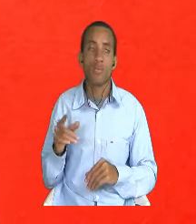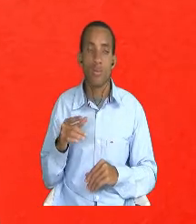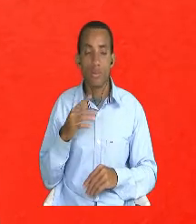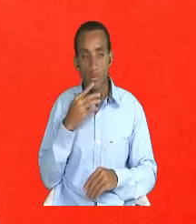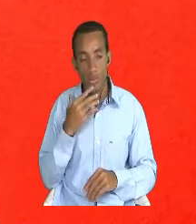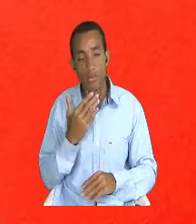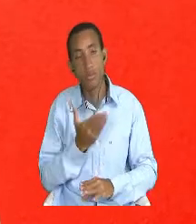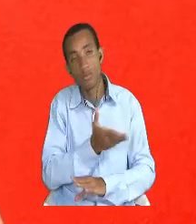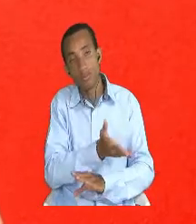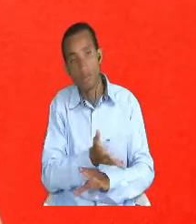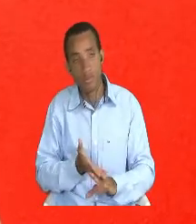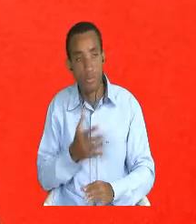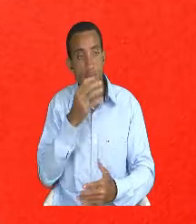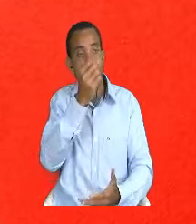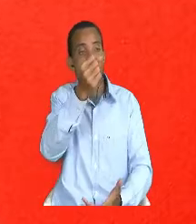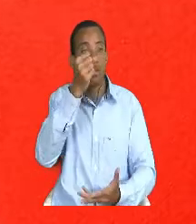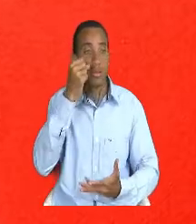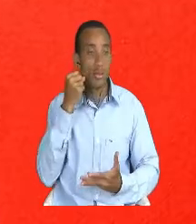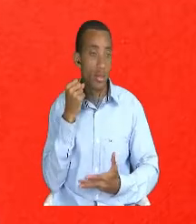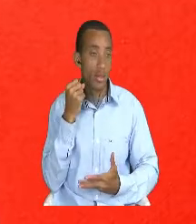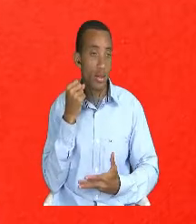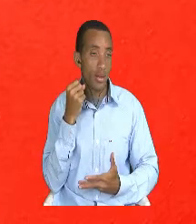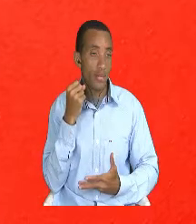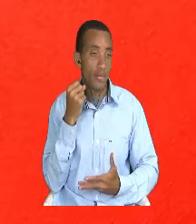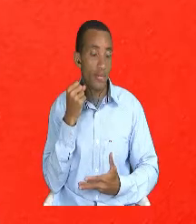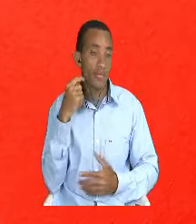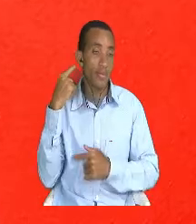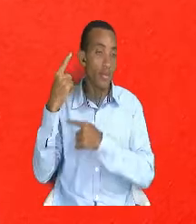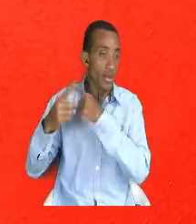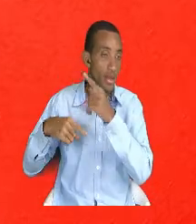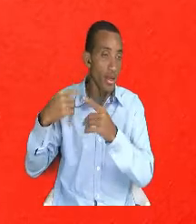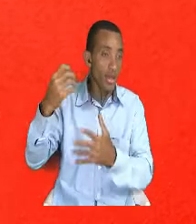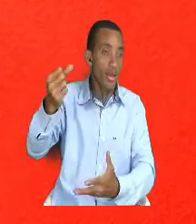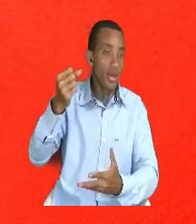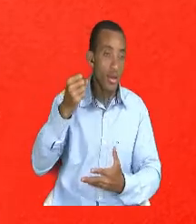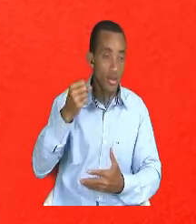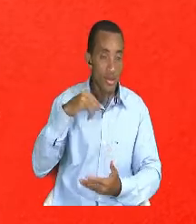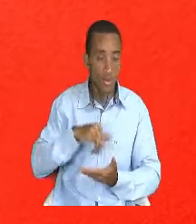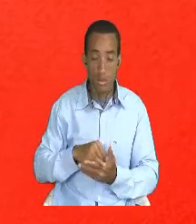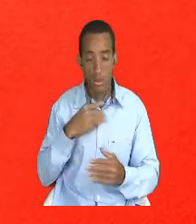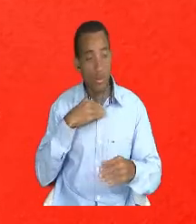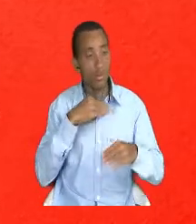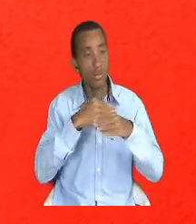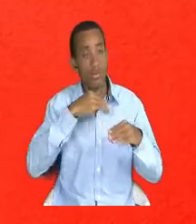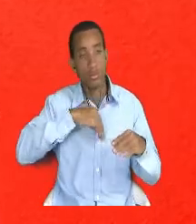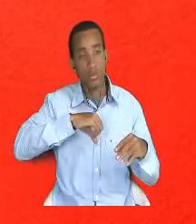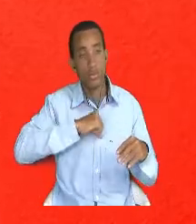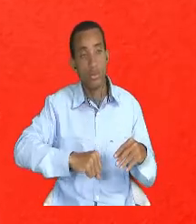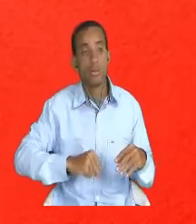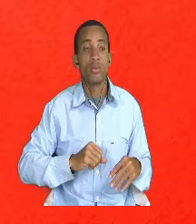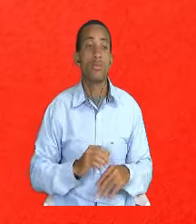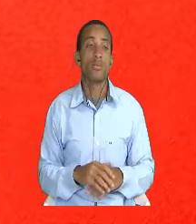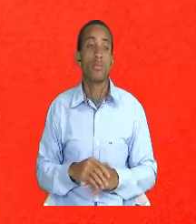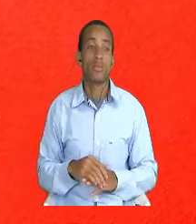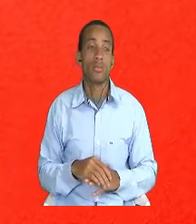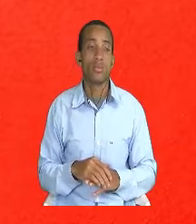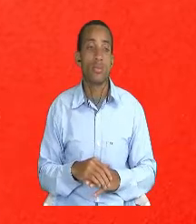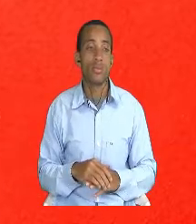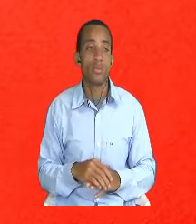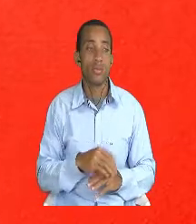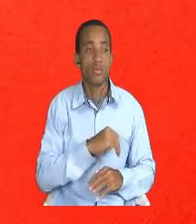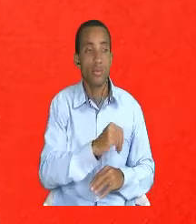herencia. Esa petición de herencia es para las personas que se sientan con el mismo derecho o con un mejor derecho que el de